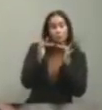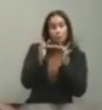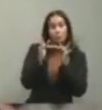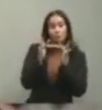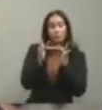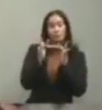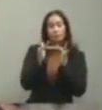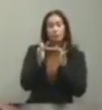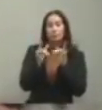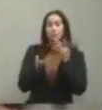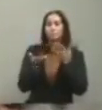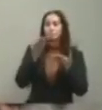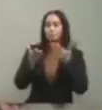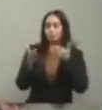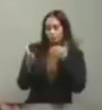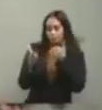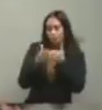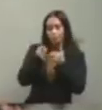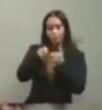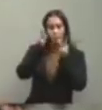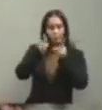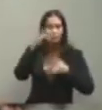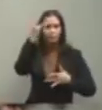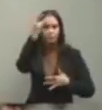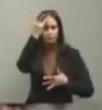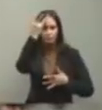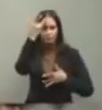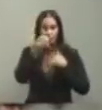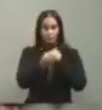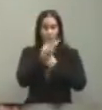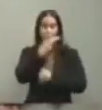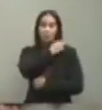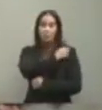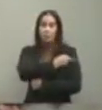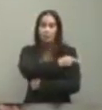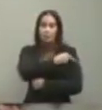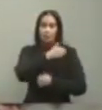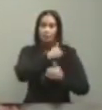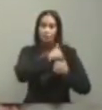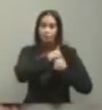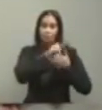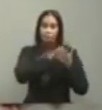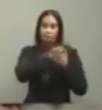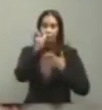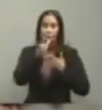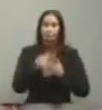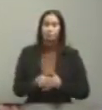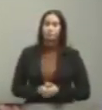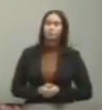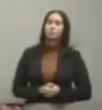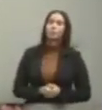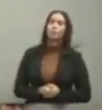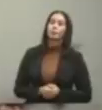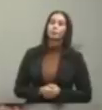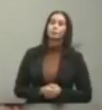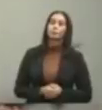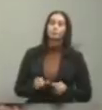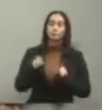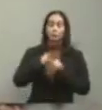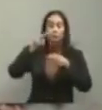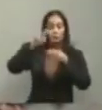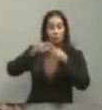cerca del paciente actualmente en el hospital la fuerza aérea tenemos los listados